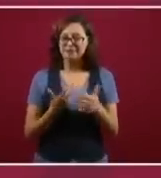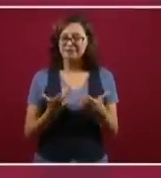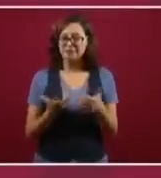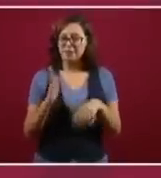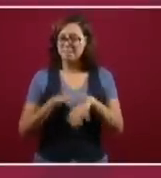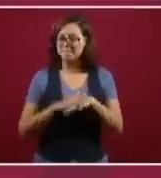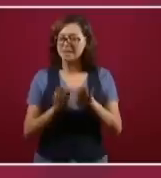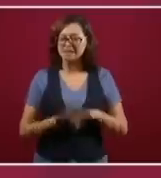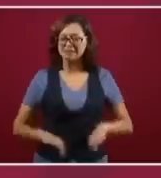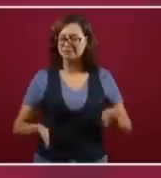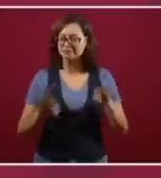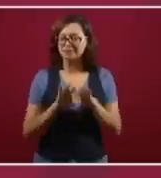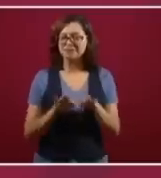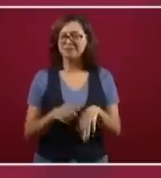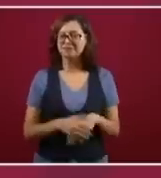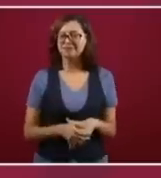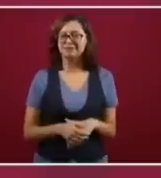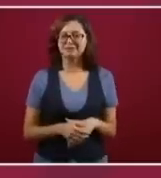fundamental